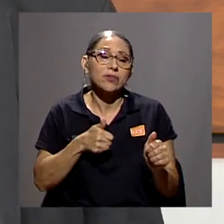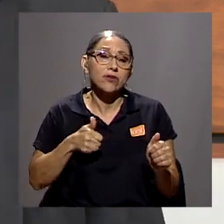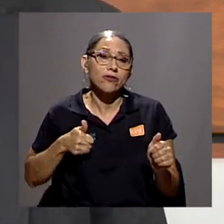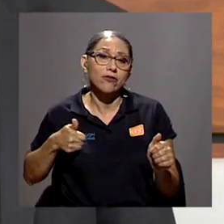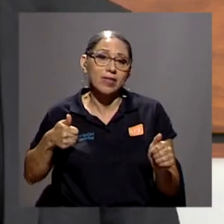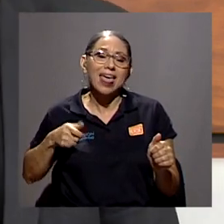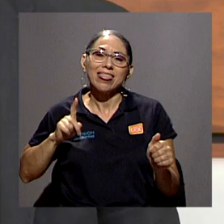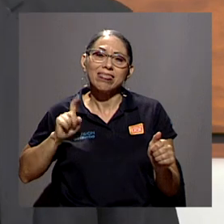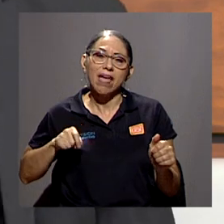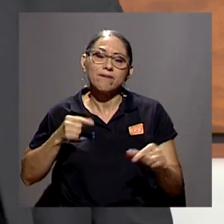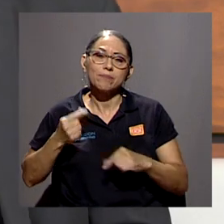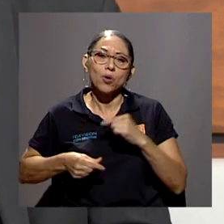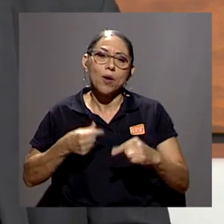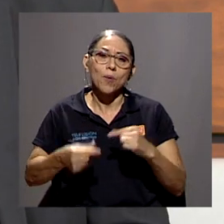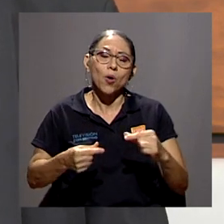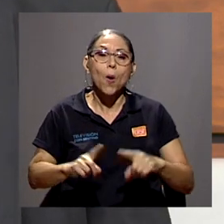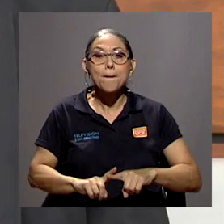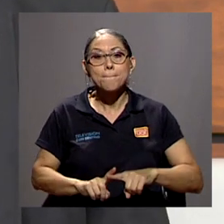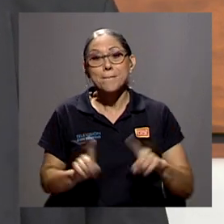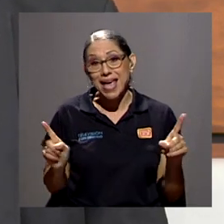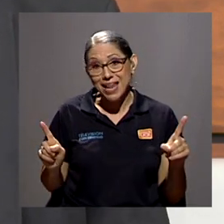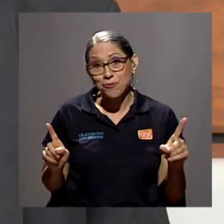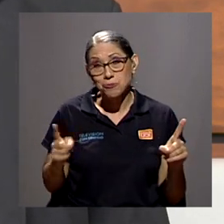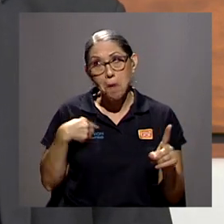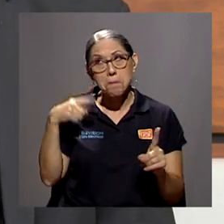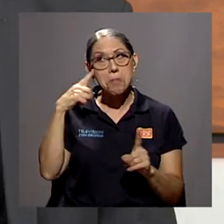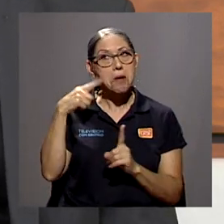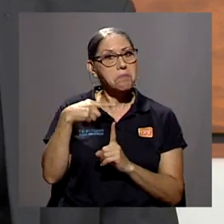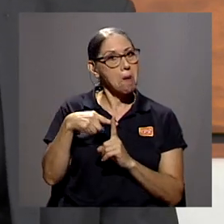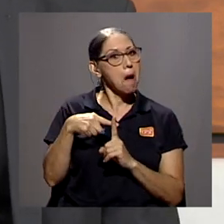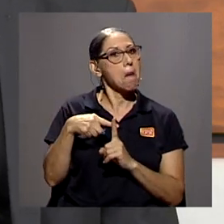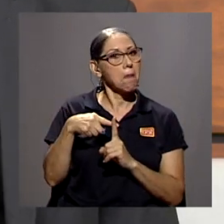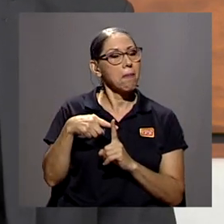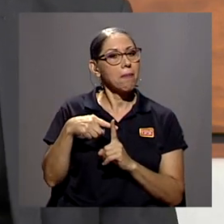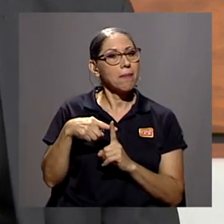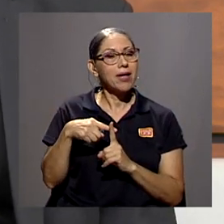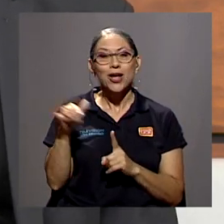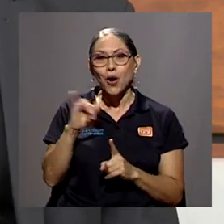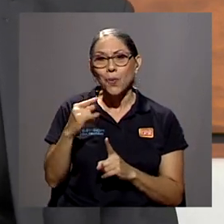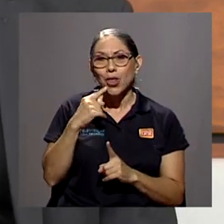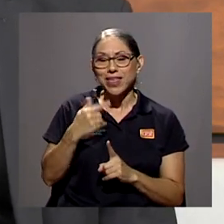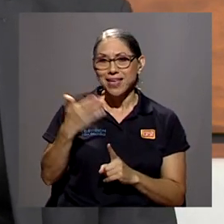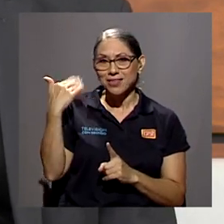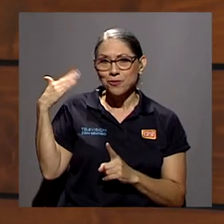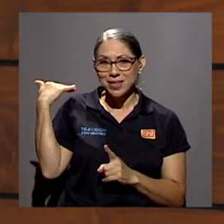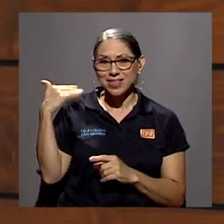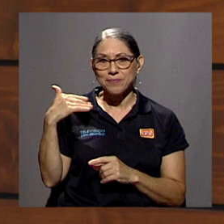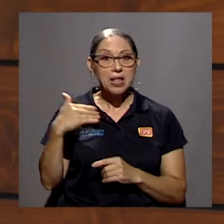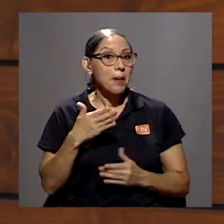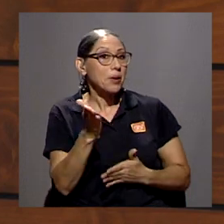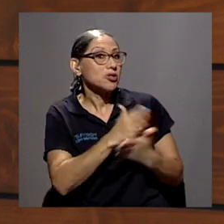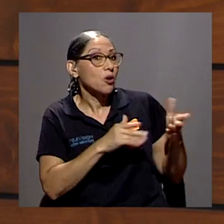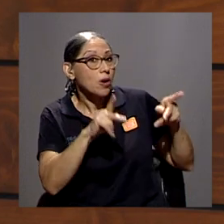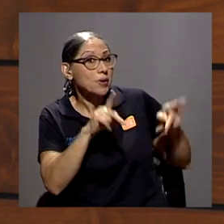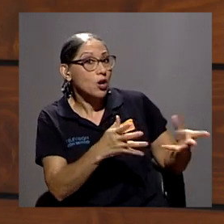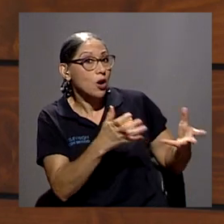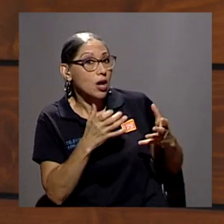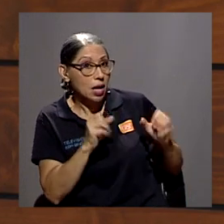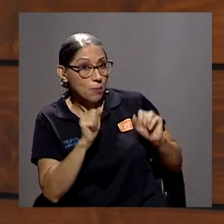poco a poco pero aquí voy a hacerlo optimista como lo dije anteriormente pero si